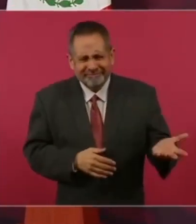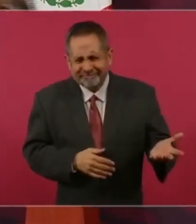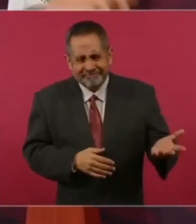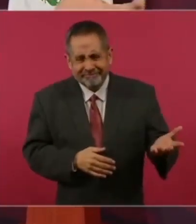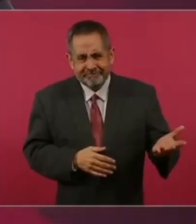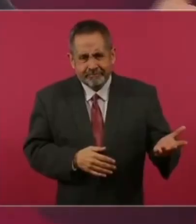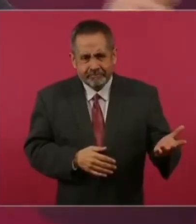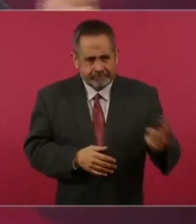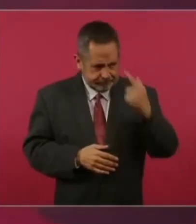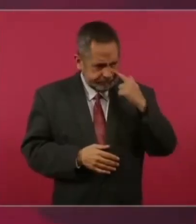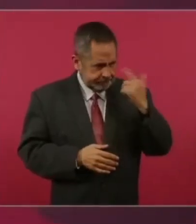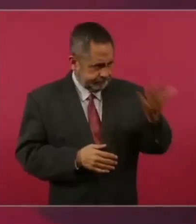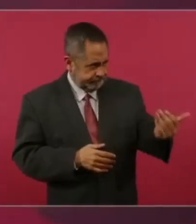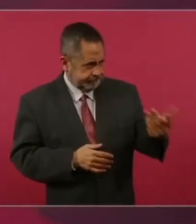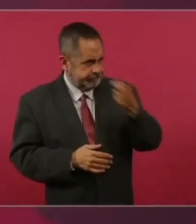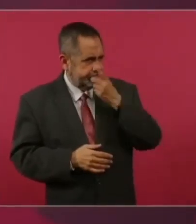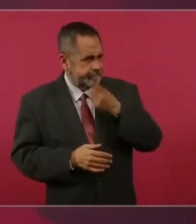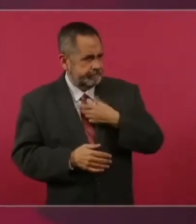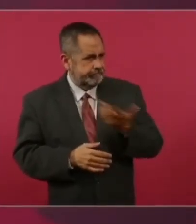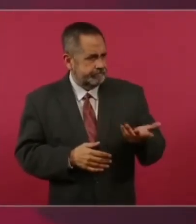los quiero escuchar.